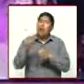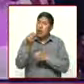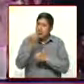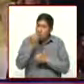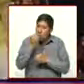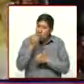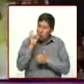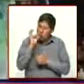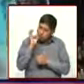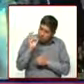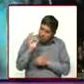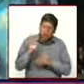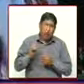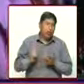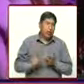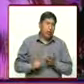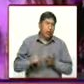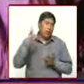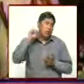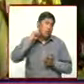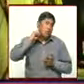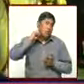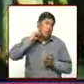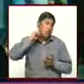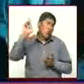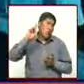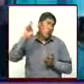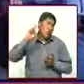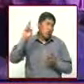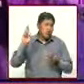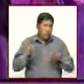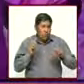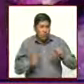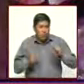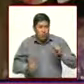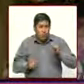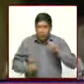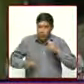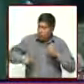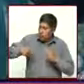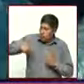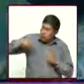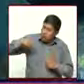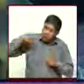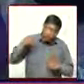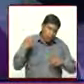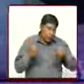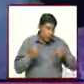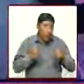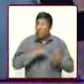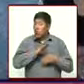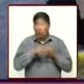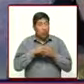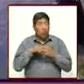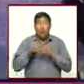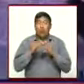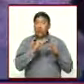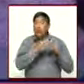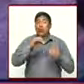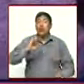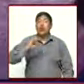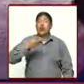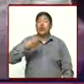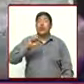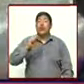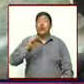que ustedes pueden entonar en estas notas que van a entrar, son lo que nos han declarado como Potosí Patrimonio en la Festividad de Chutillos entre la UNESCO.